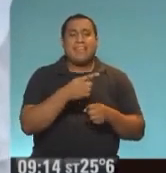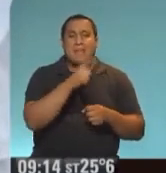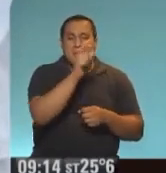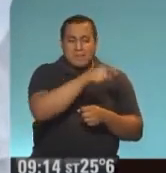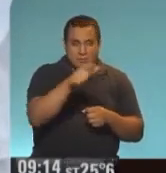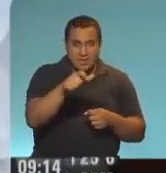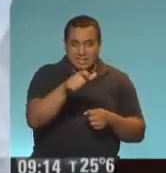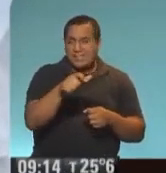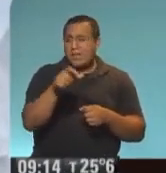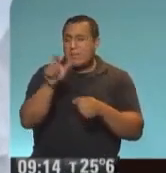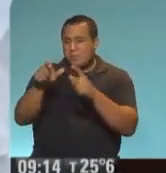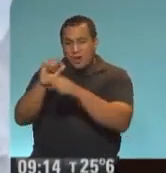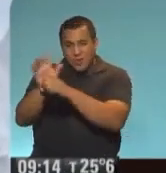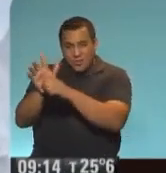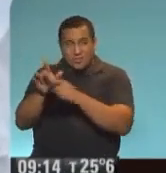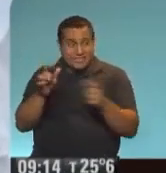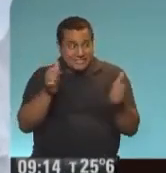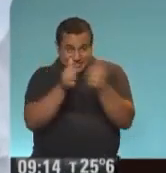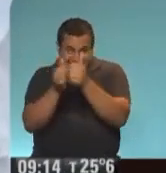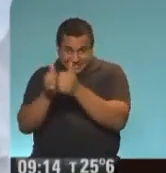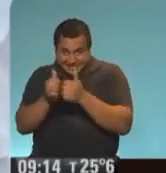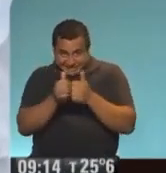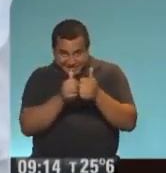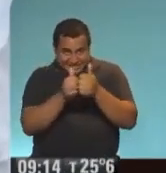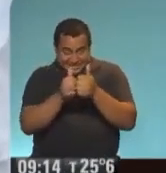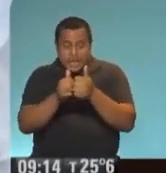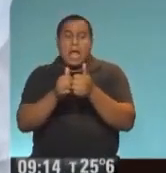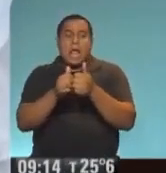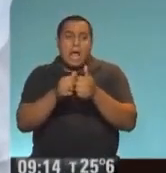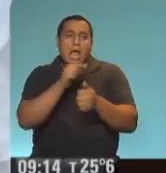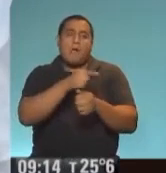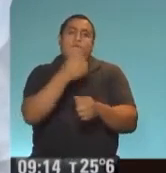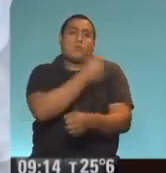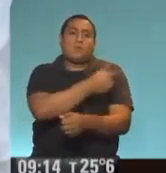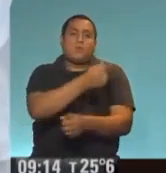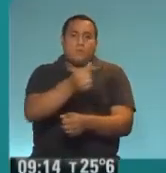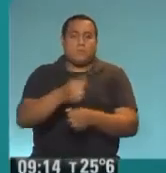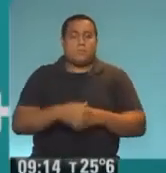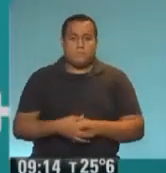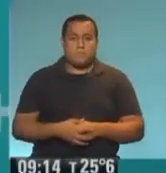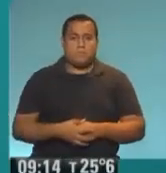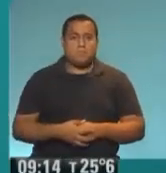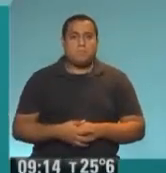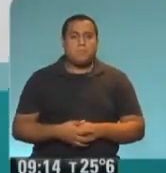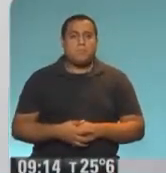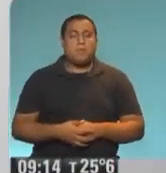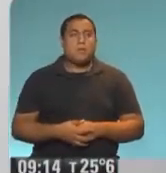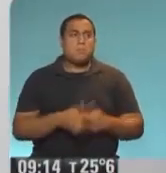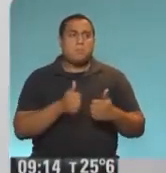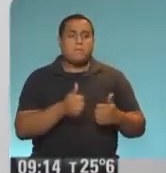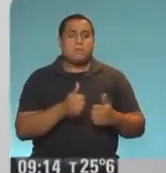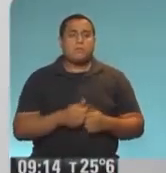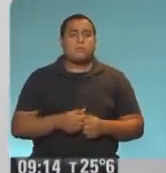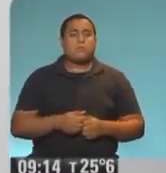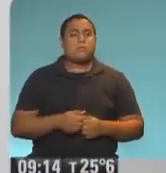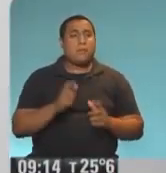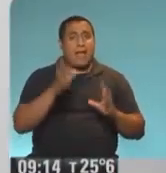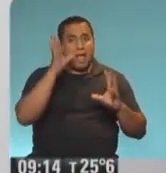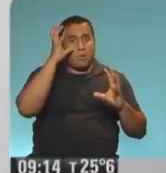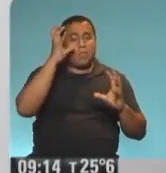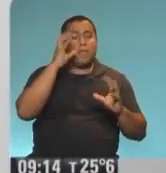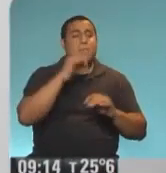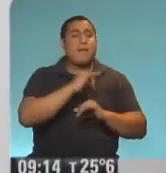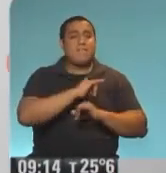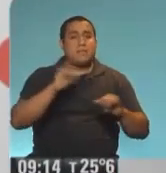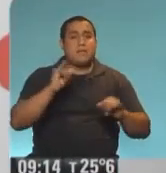vuelvo a decir, con los probables enfermos o con los enfermos que están atendiendo. Muy bien, y recordemos a la gente que